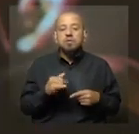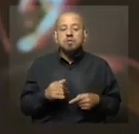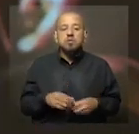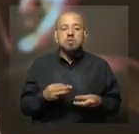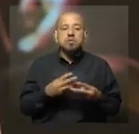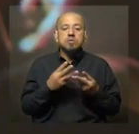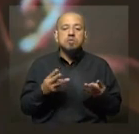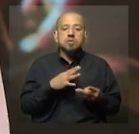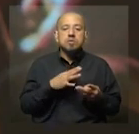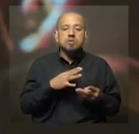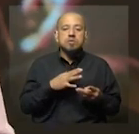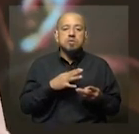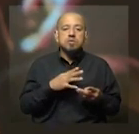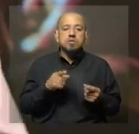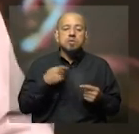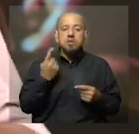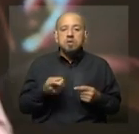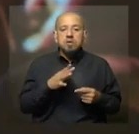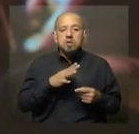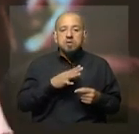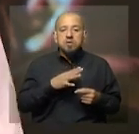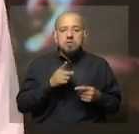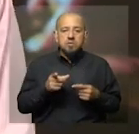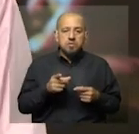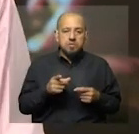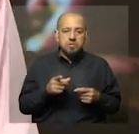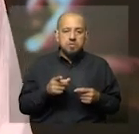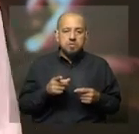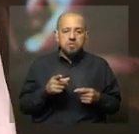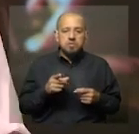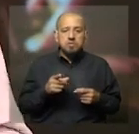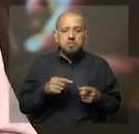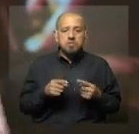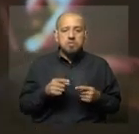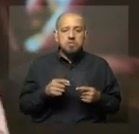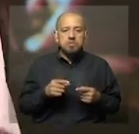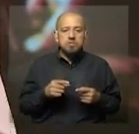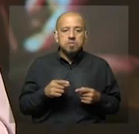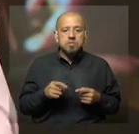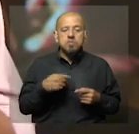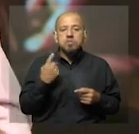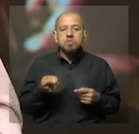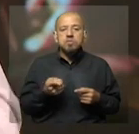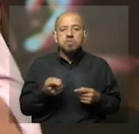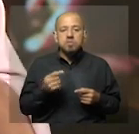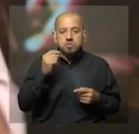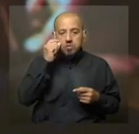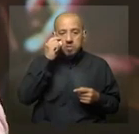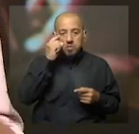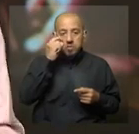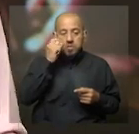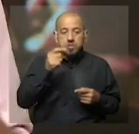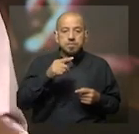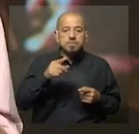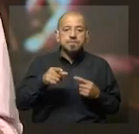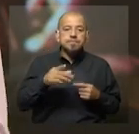de la oferta hay otros tantos que no, que tienen fuentes de agua, mismo en la zona sur. Otra capítulo aparte es la zona norte.